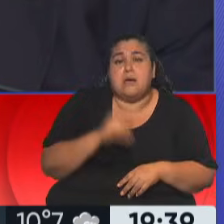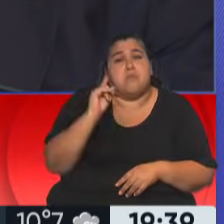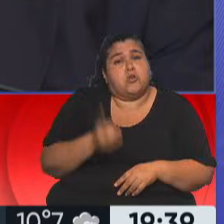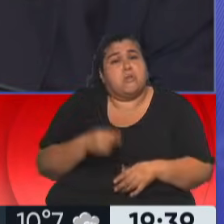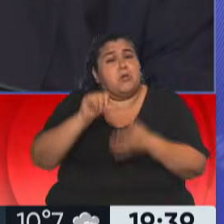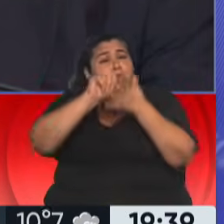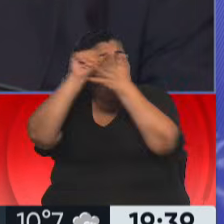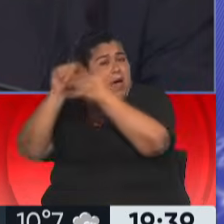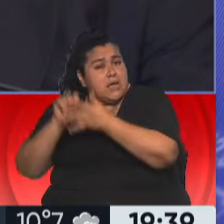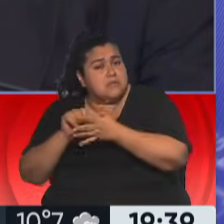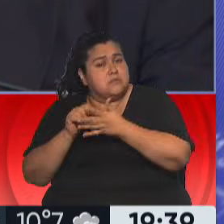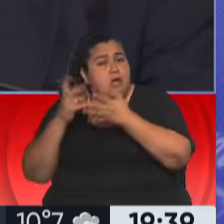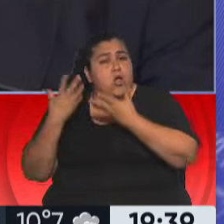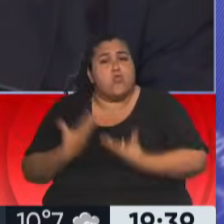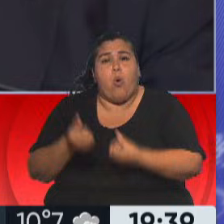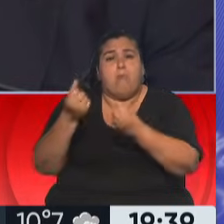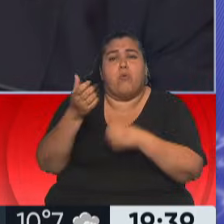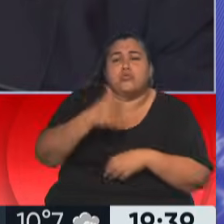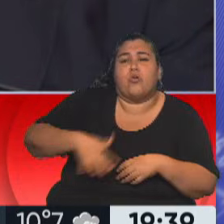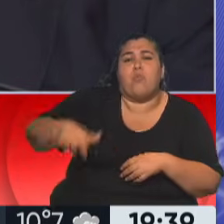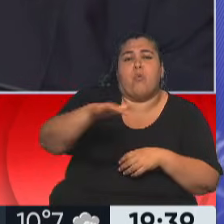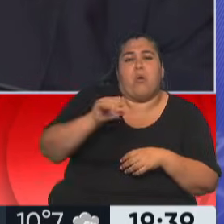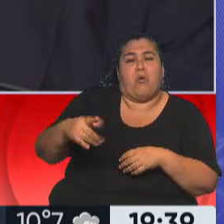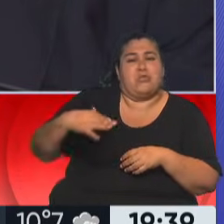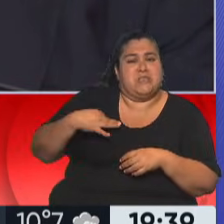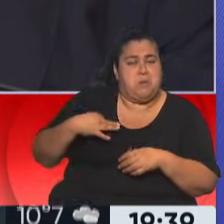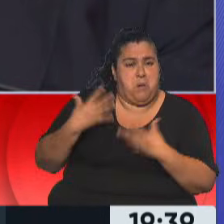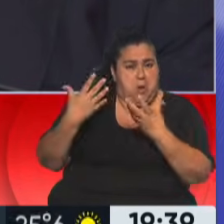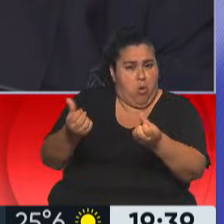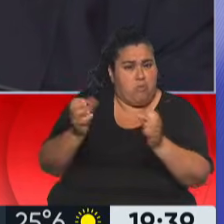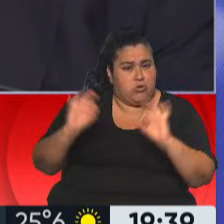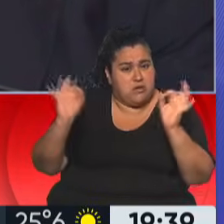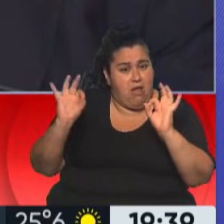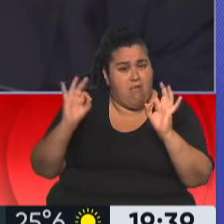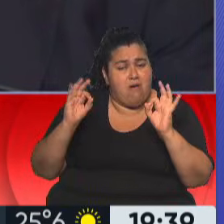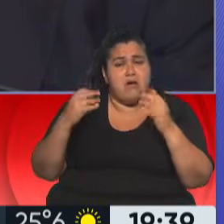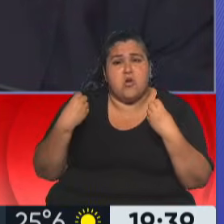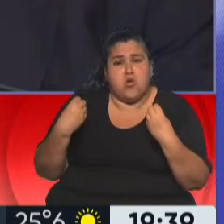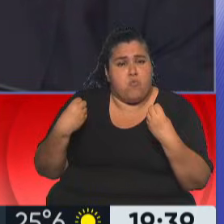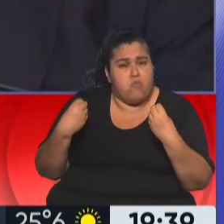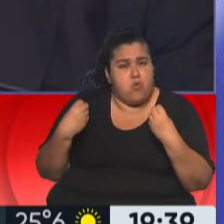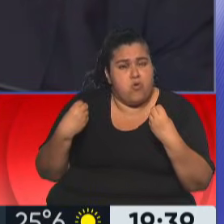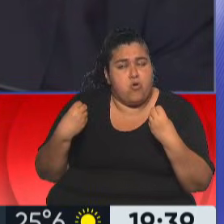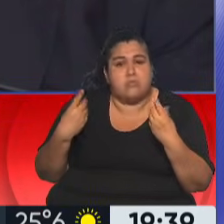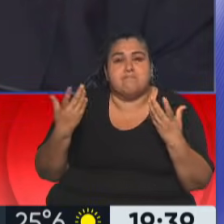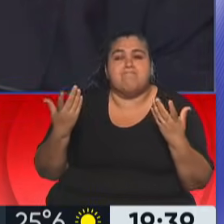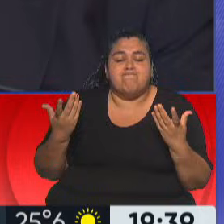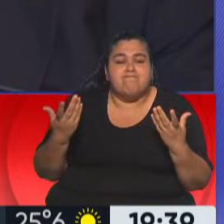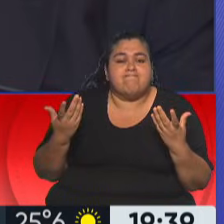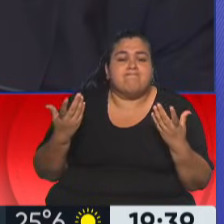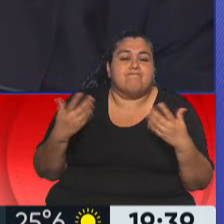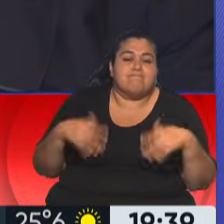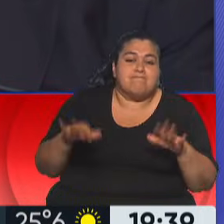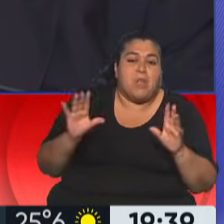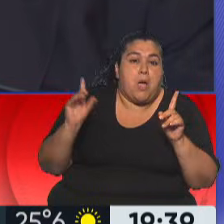haya salido a respaldar a los civiles y a todas aquellas, insisto, personas que todavía permanecen cuyo paradero